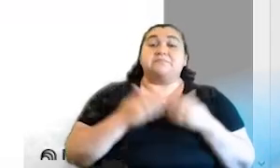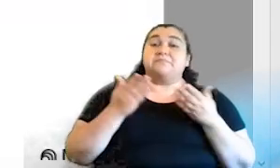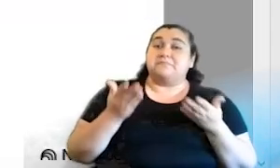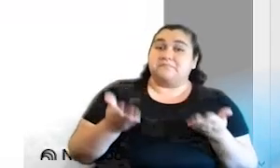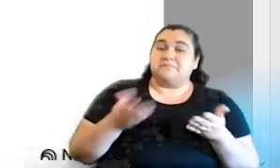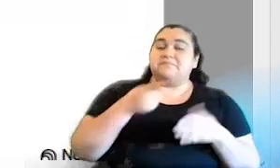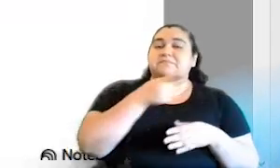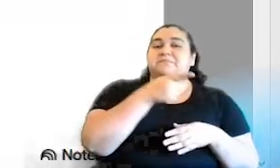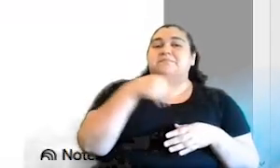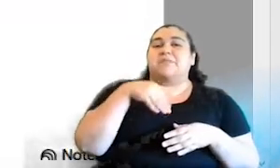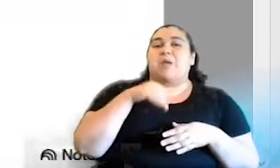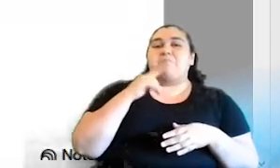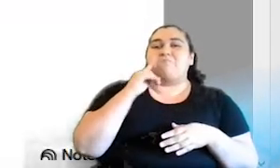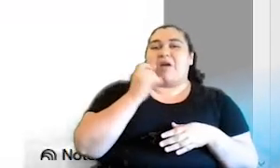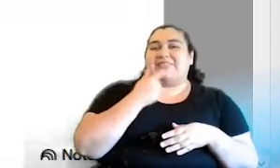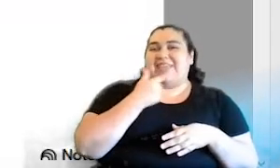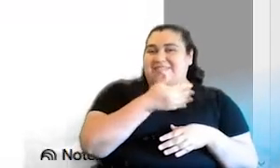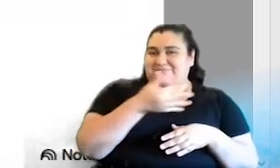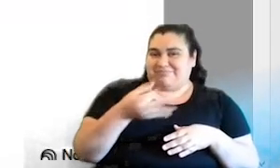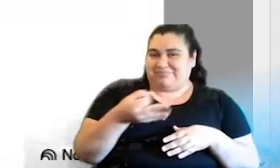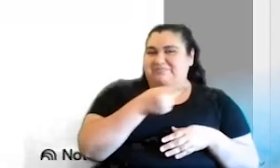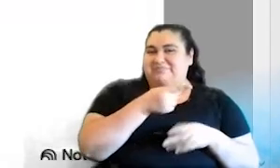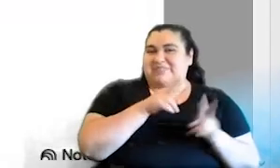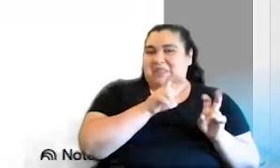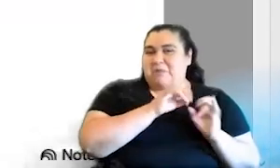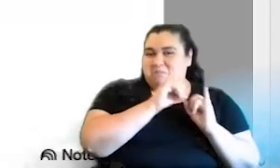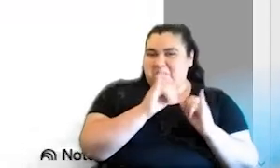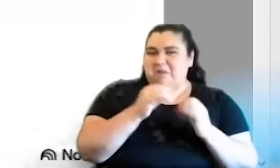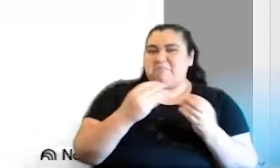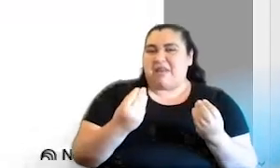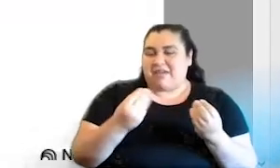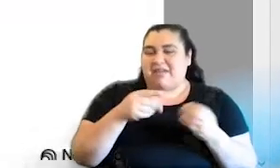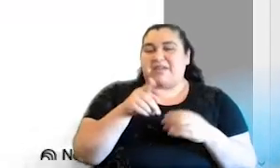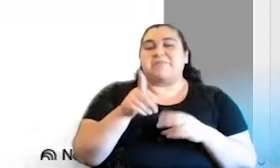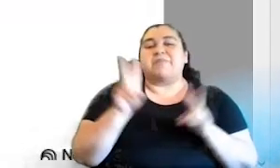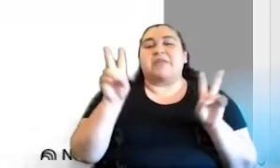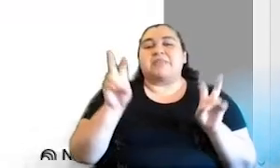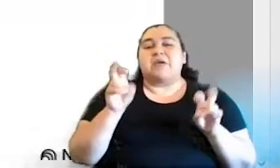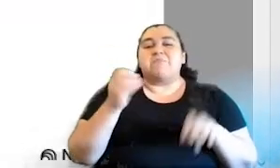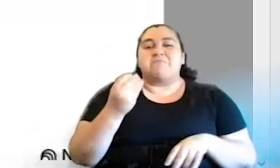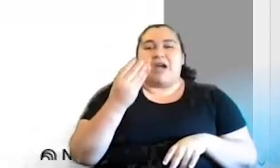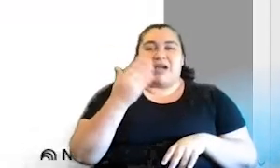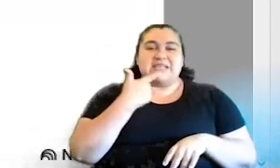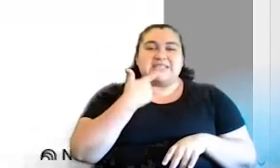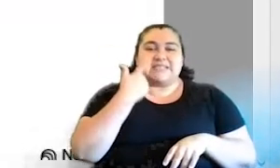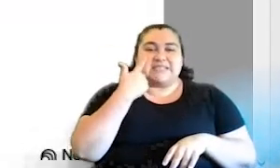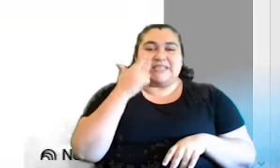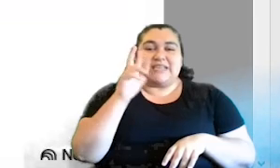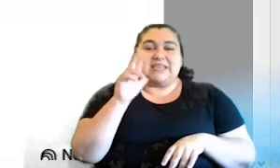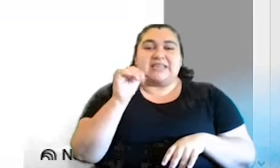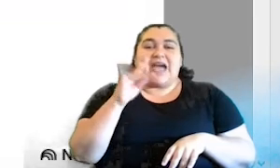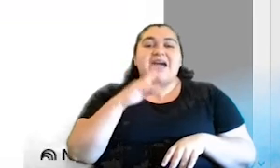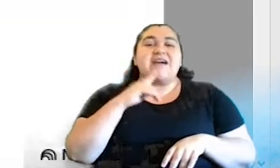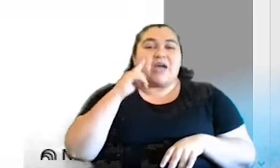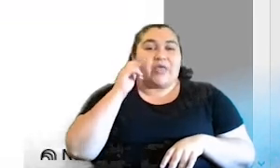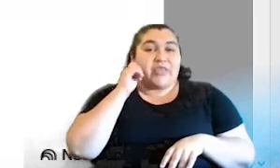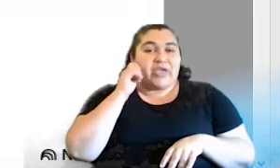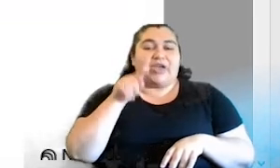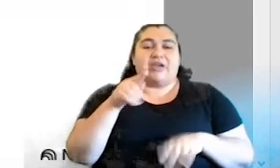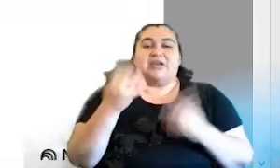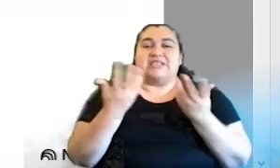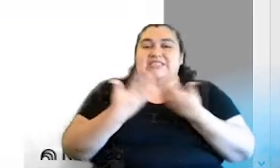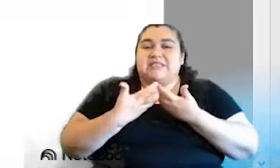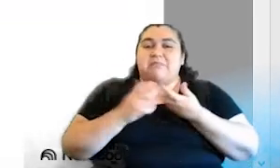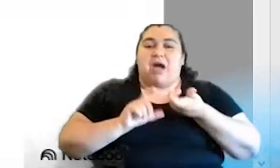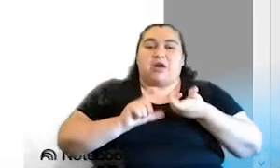bien dijo Matías, nos convocaron para hablar sobre el CIRADIG, o sea, el Sistema de Registro de